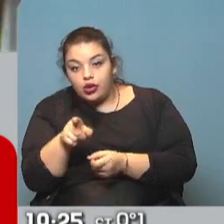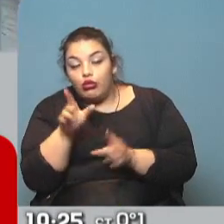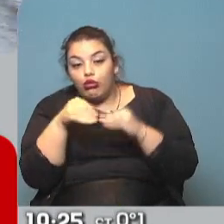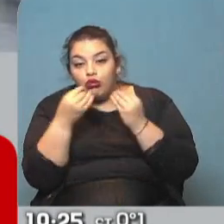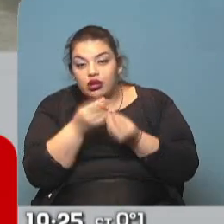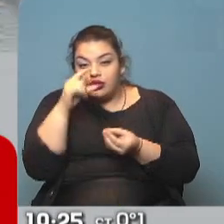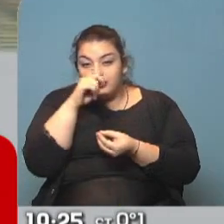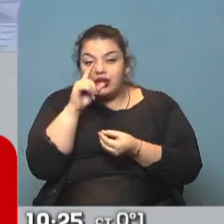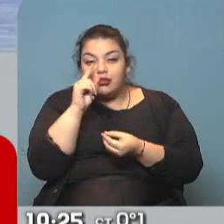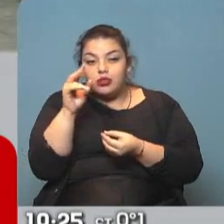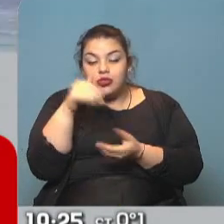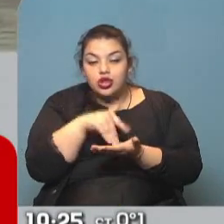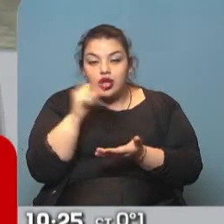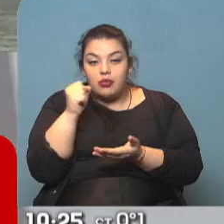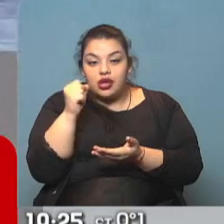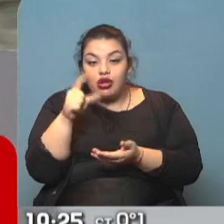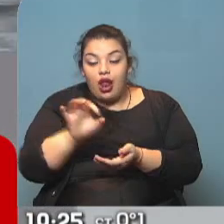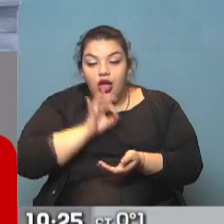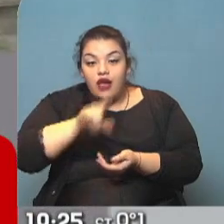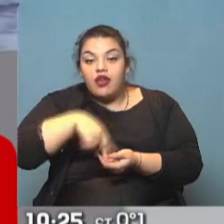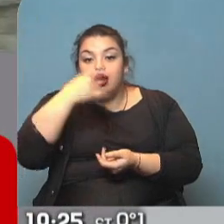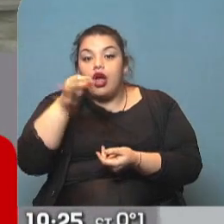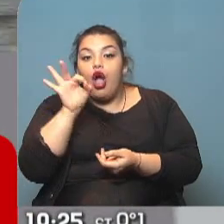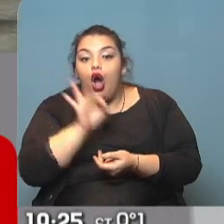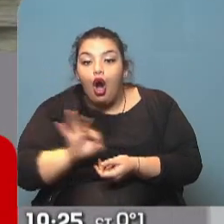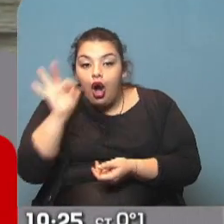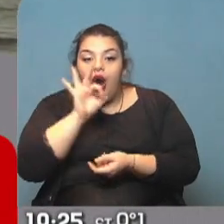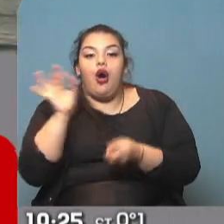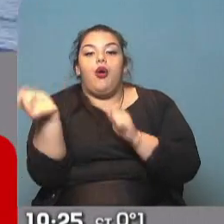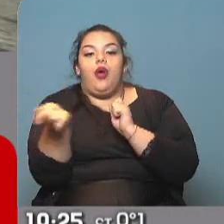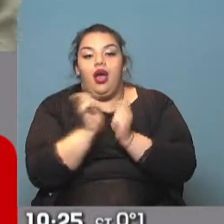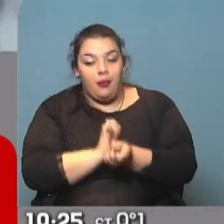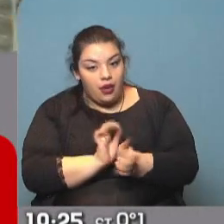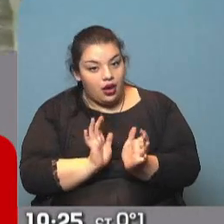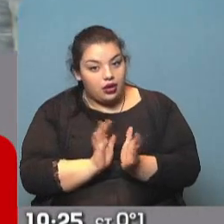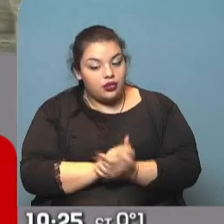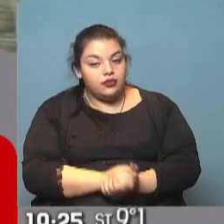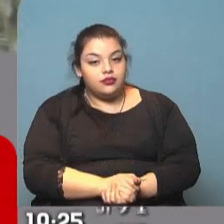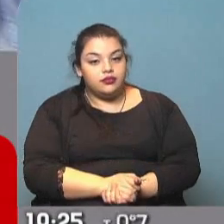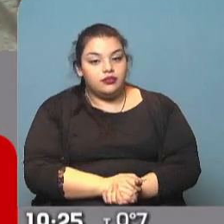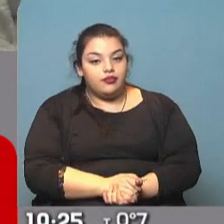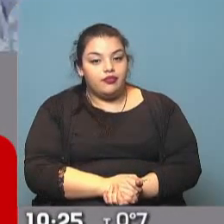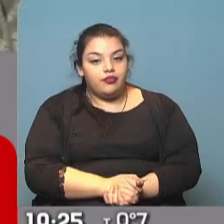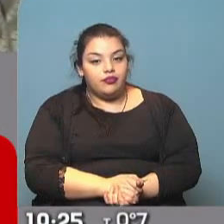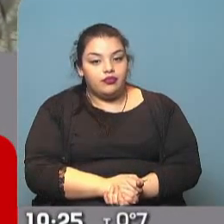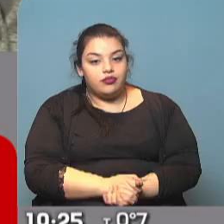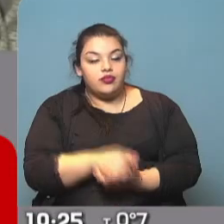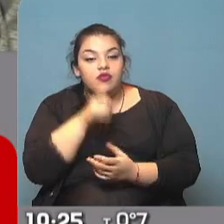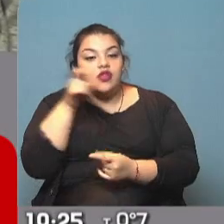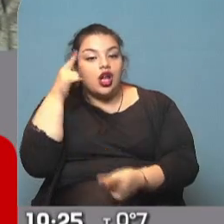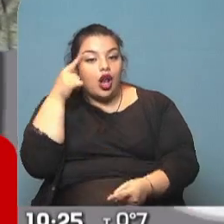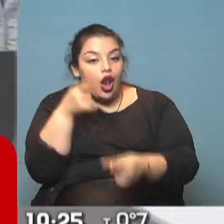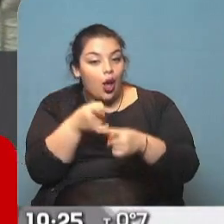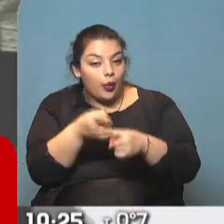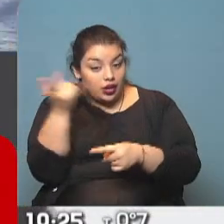pesos el año que viene, o te va a ajustar a 1% del producto. Entonces, si está más cerca la meta en 1% del producto, va a ser más